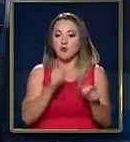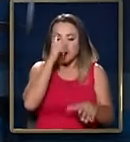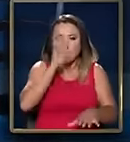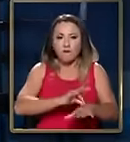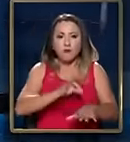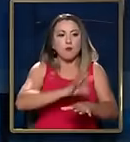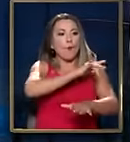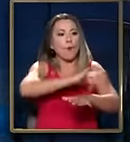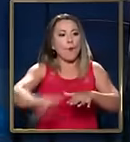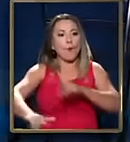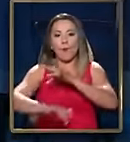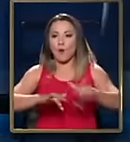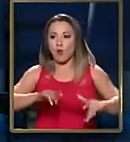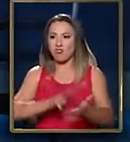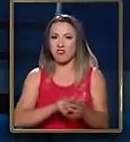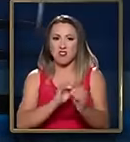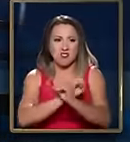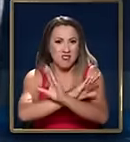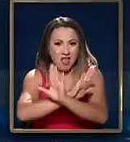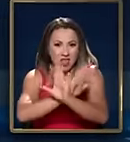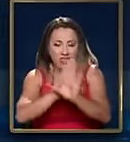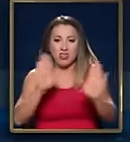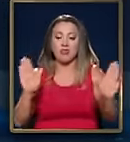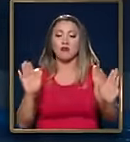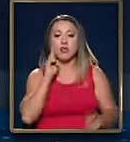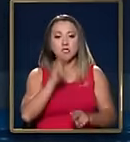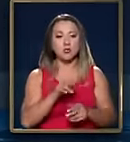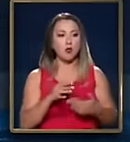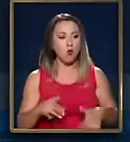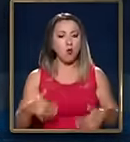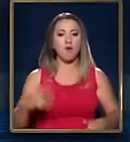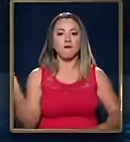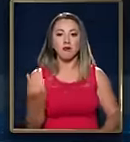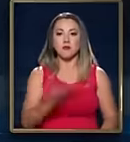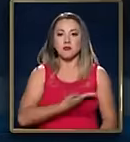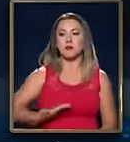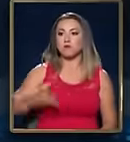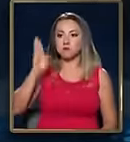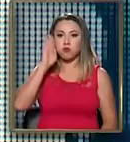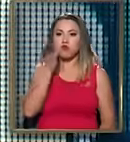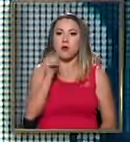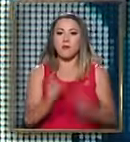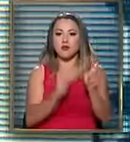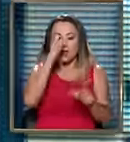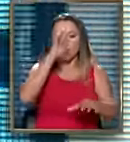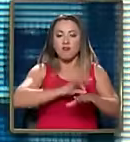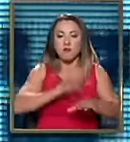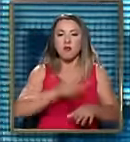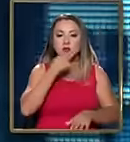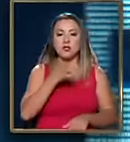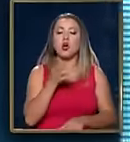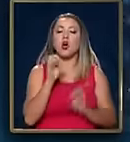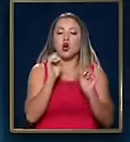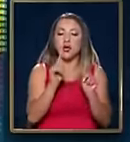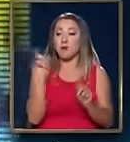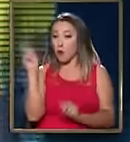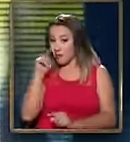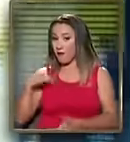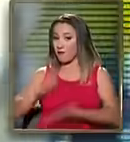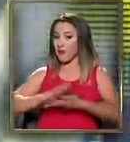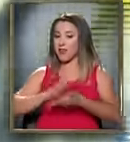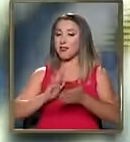habían pacientes, weón. Y dicen, hoy viene la presidenta a inaugurar y no hay pacientes, ¿qué hacemos? Yo me digo, ¿sabes que en la última fiesta